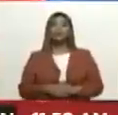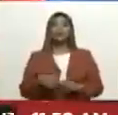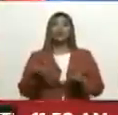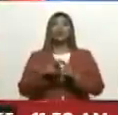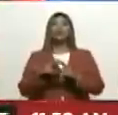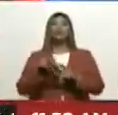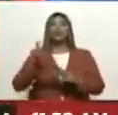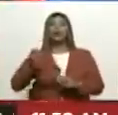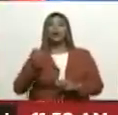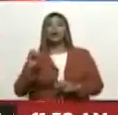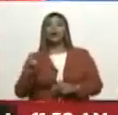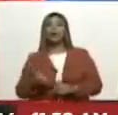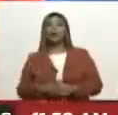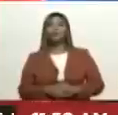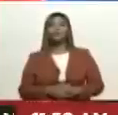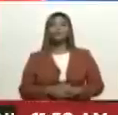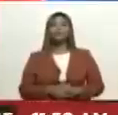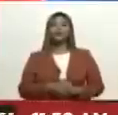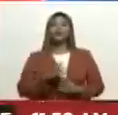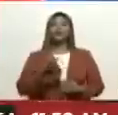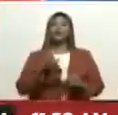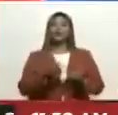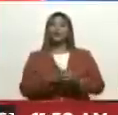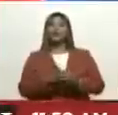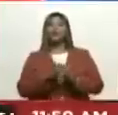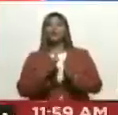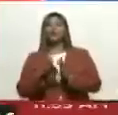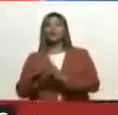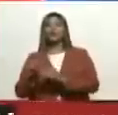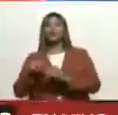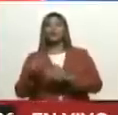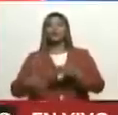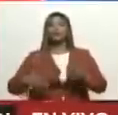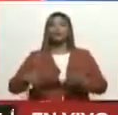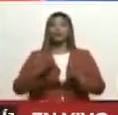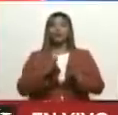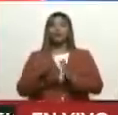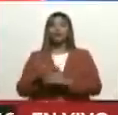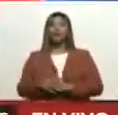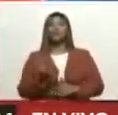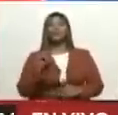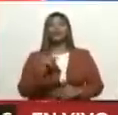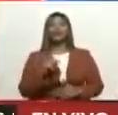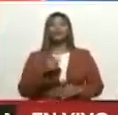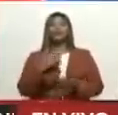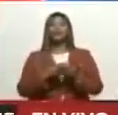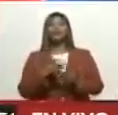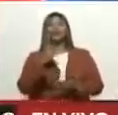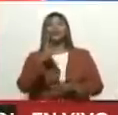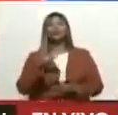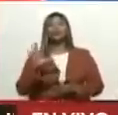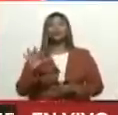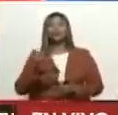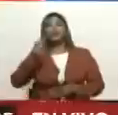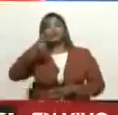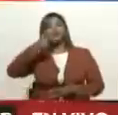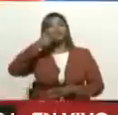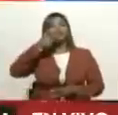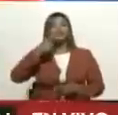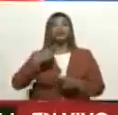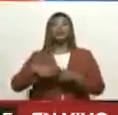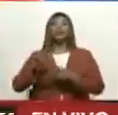como GEDO, grupos estructurados de delincuencia organizada. Se han solicitado 250 alertas rojas de